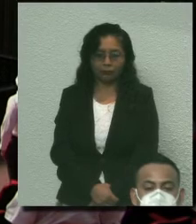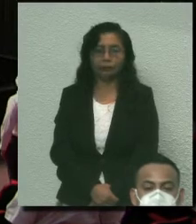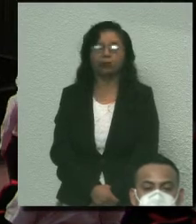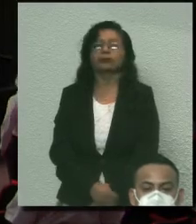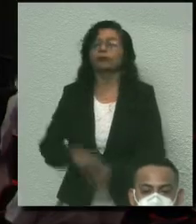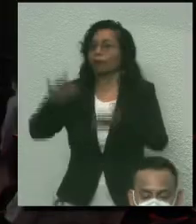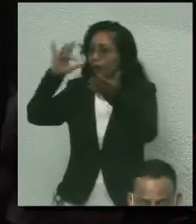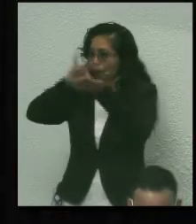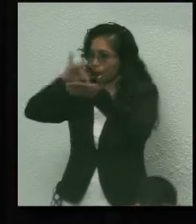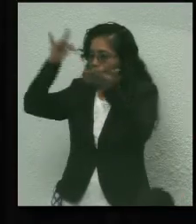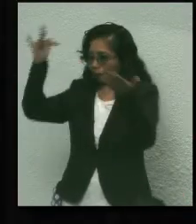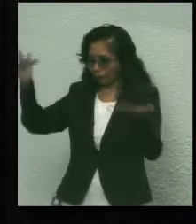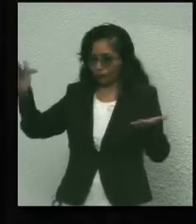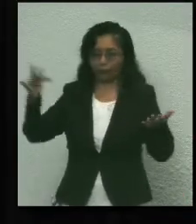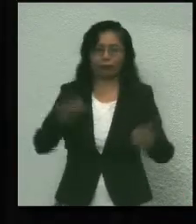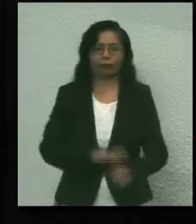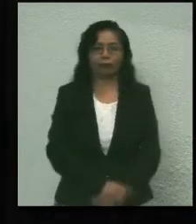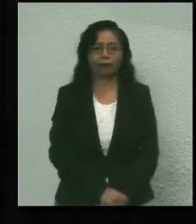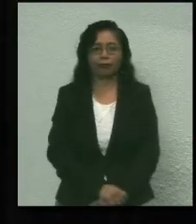Gracias.